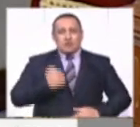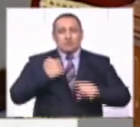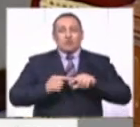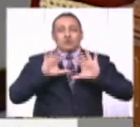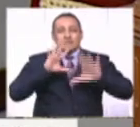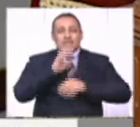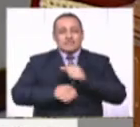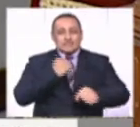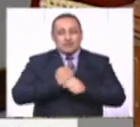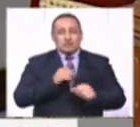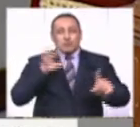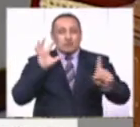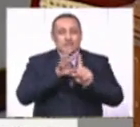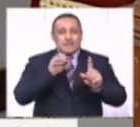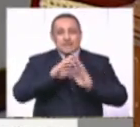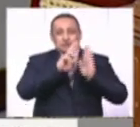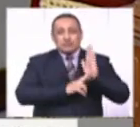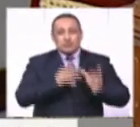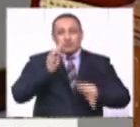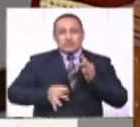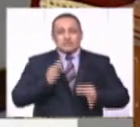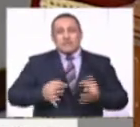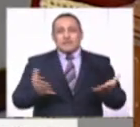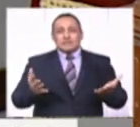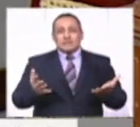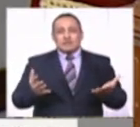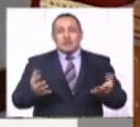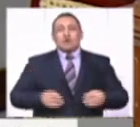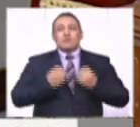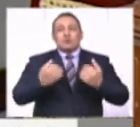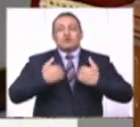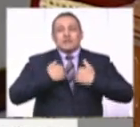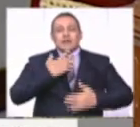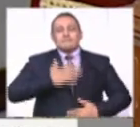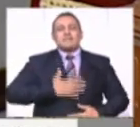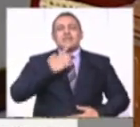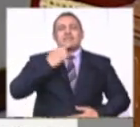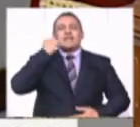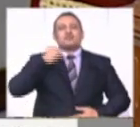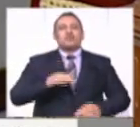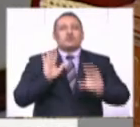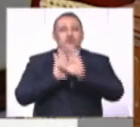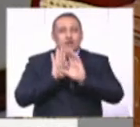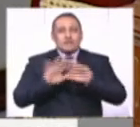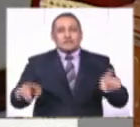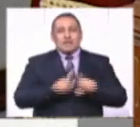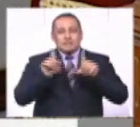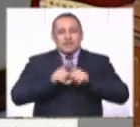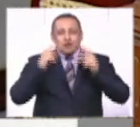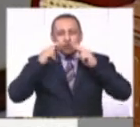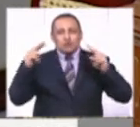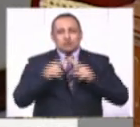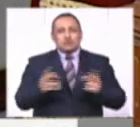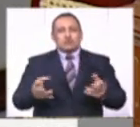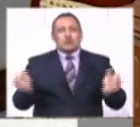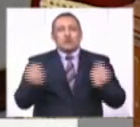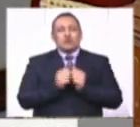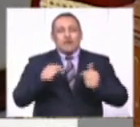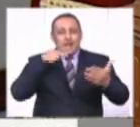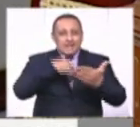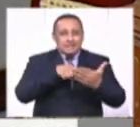criticar la resoluciones judiciales por ejercer un derecho constitucional que está reconocido